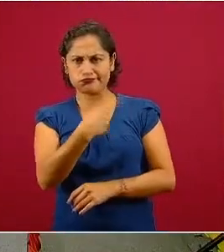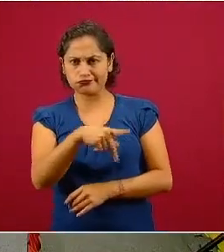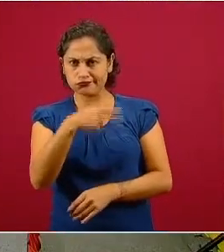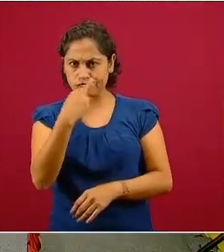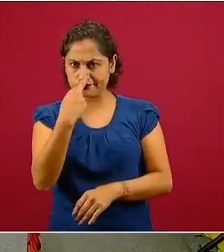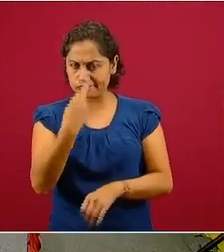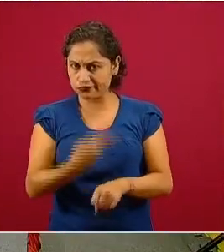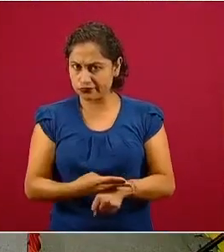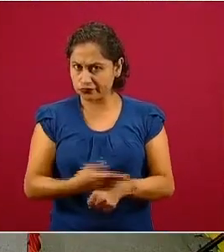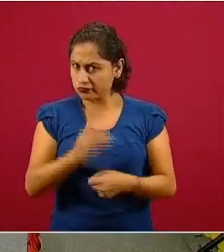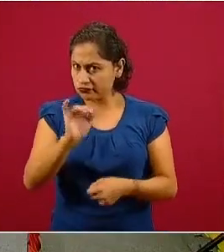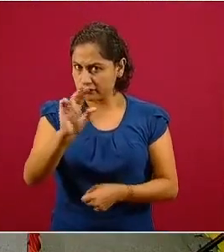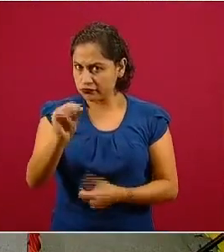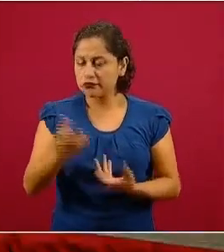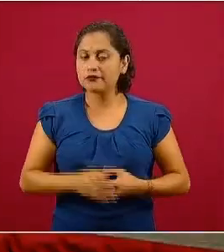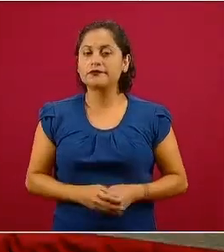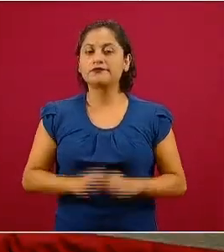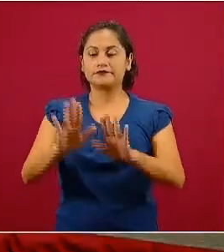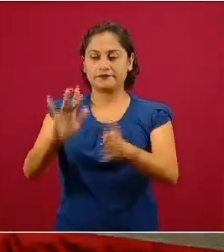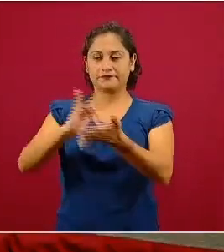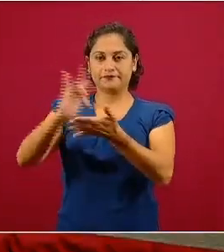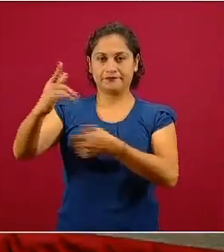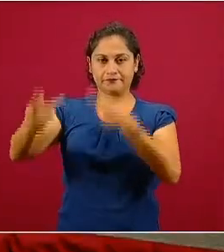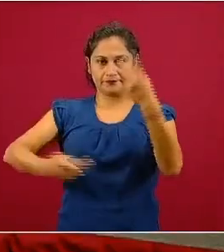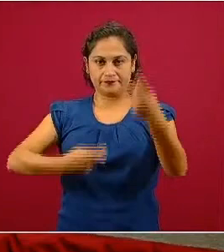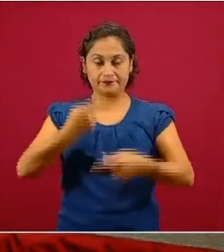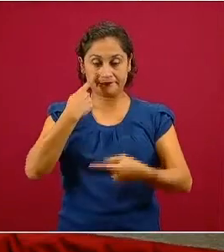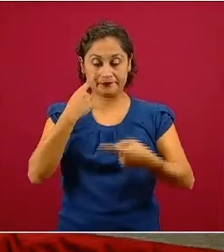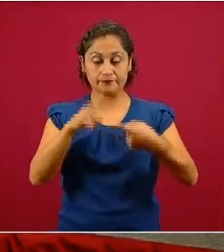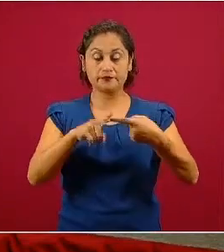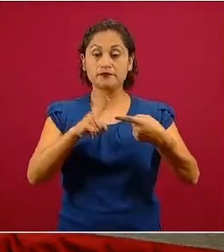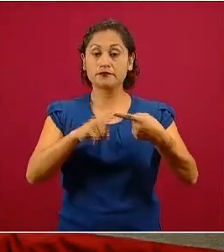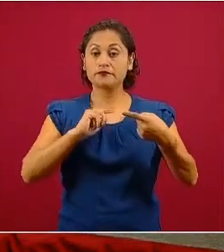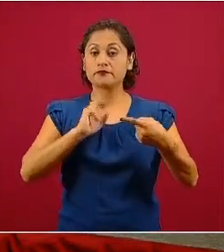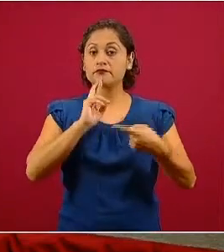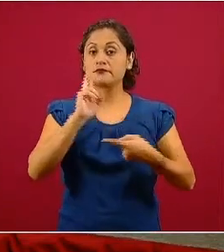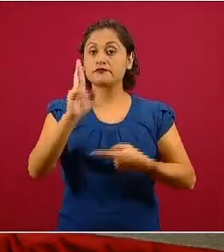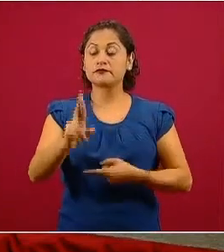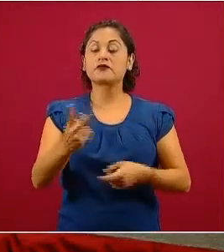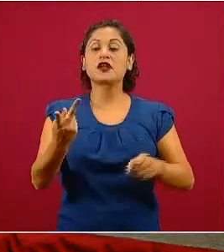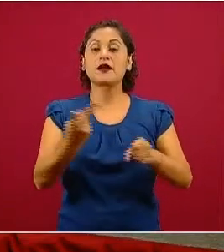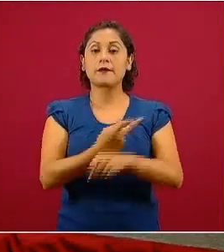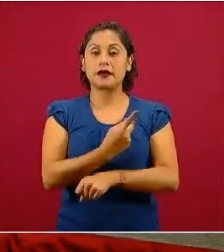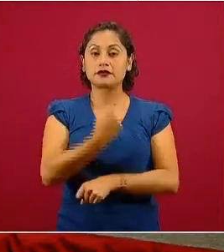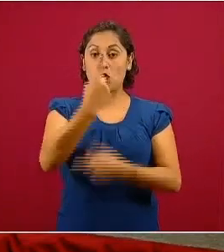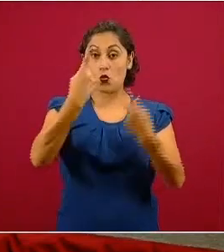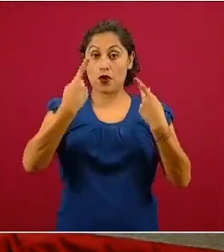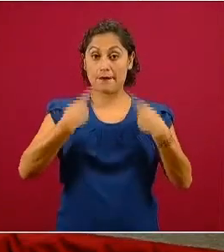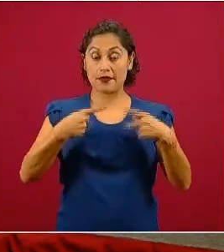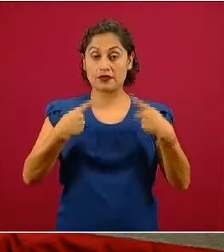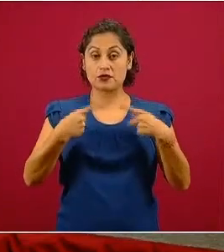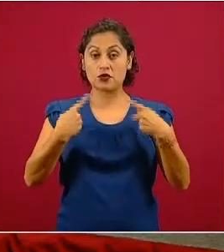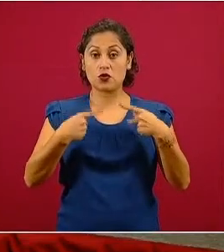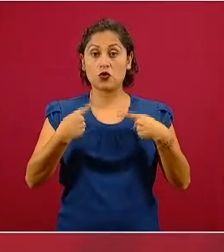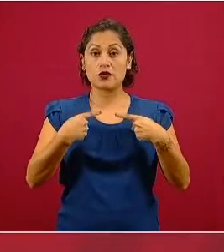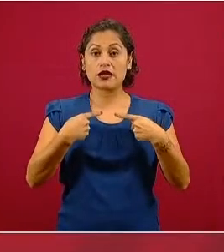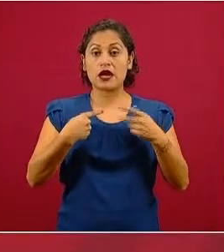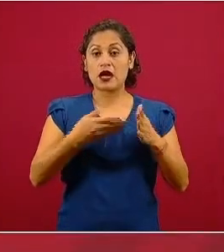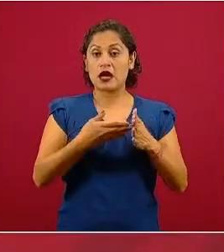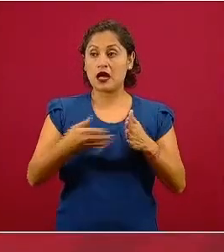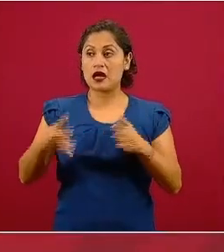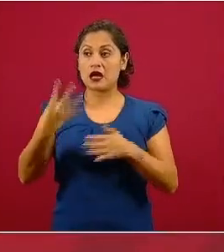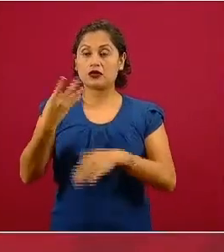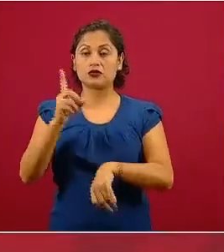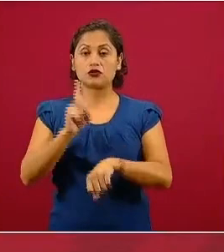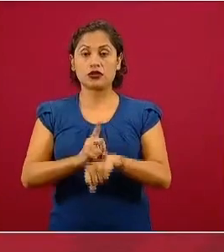Carlos, por sus preguntas. Sobre la primera, ¿qué pasa cuando una persona se hace la prueba después de haber transitado los 14